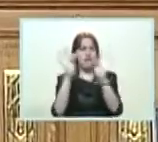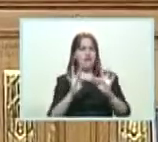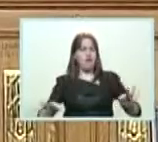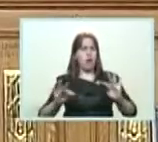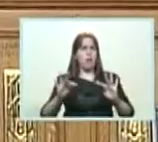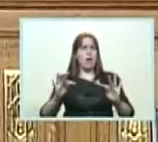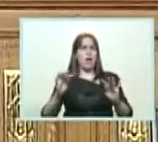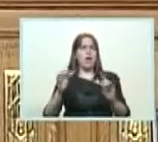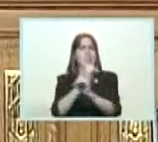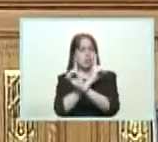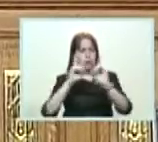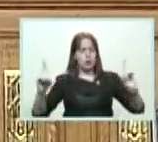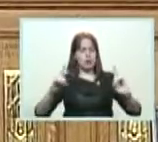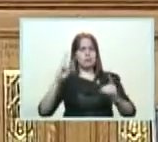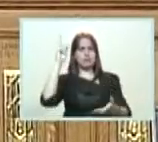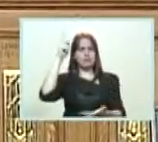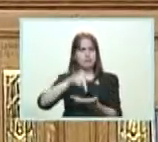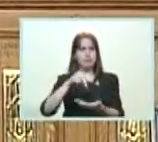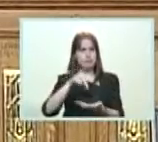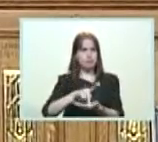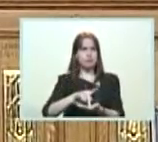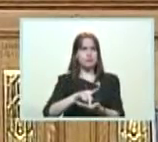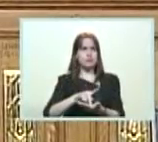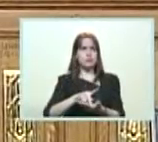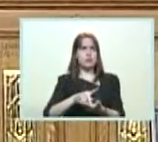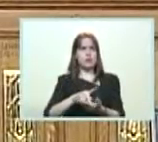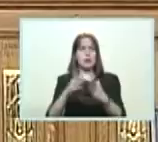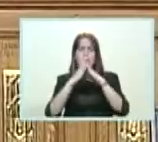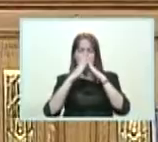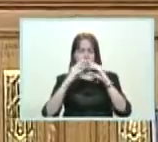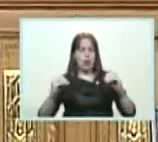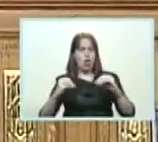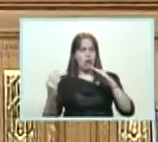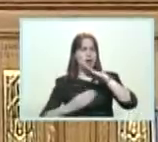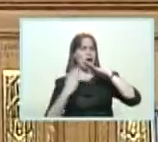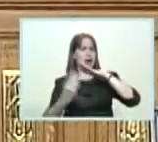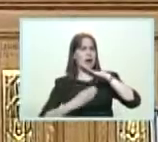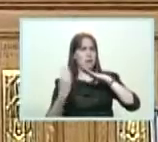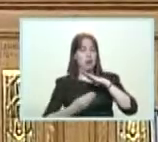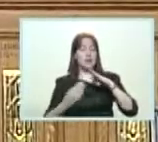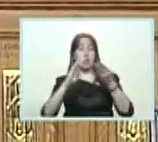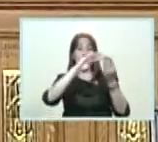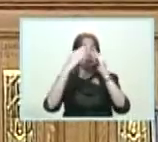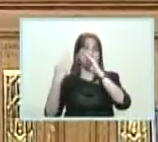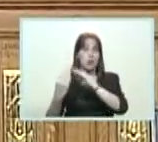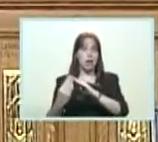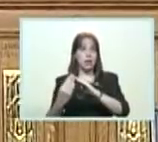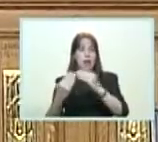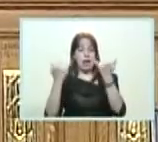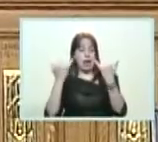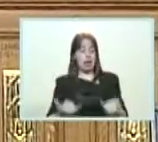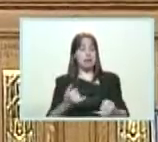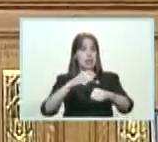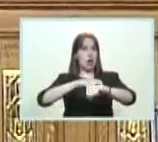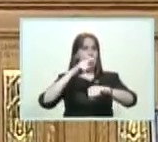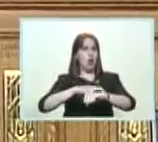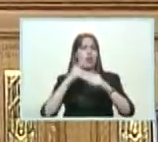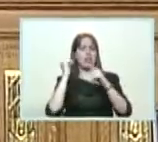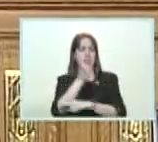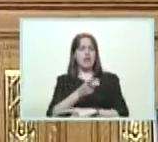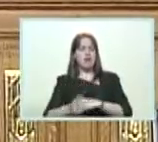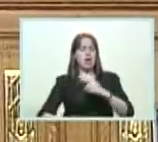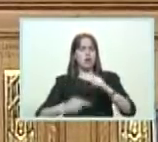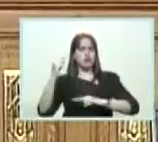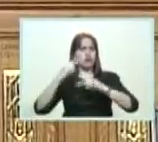democracia protagónica y participativa y para echar las bases del Estado comunal. Ha llegado la hora de construir el